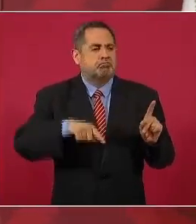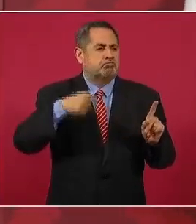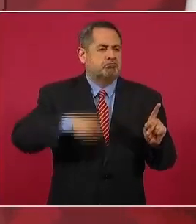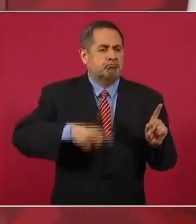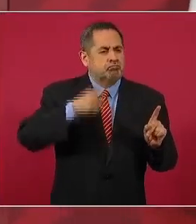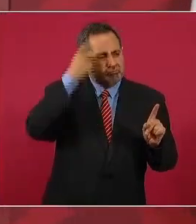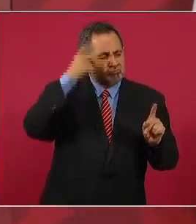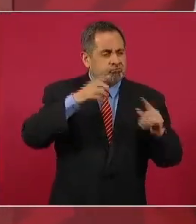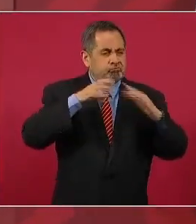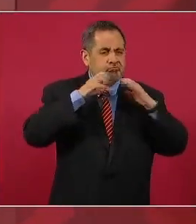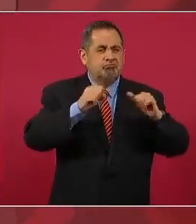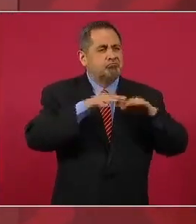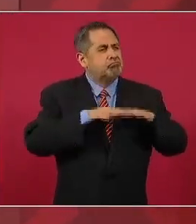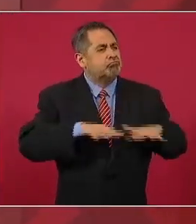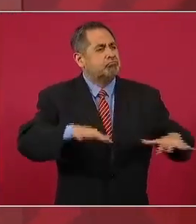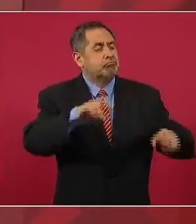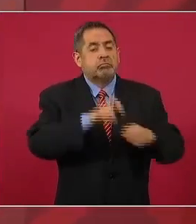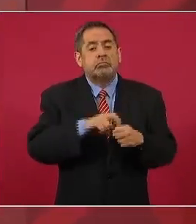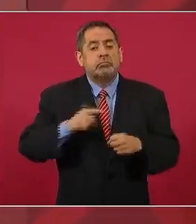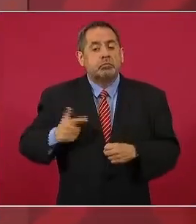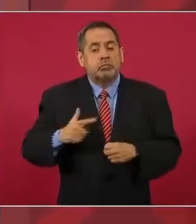hacendados de Guanajuato